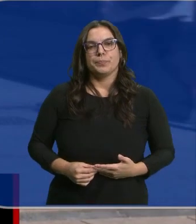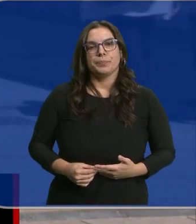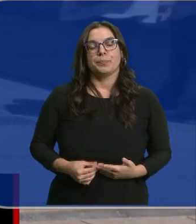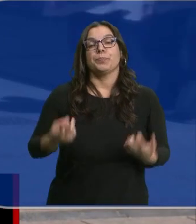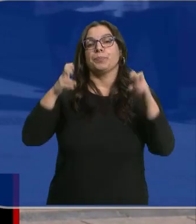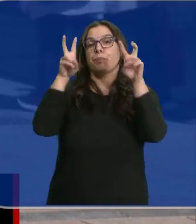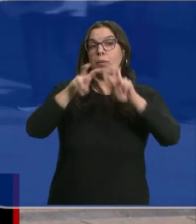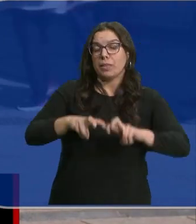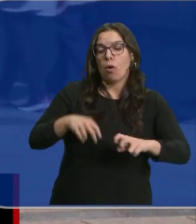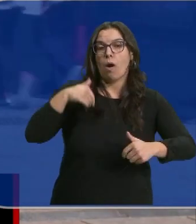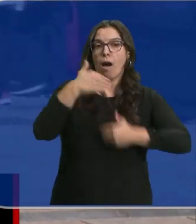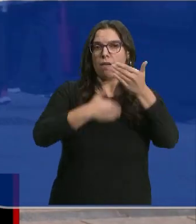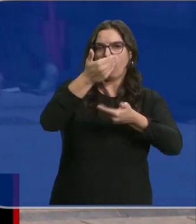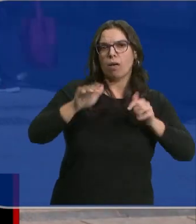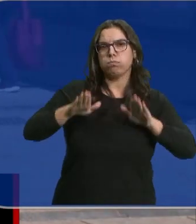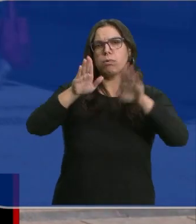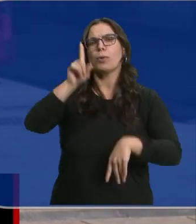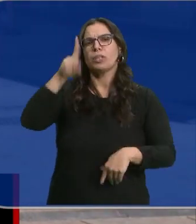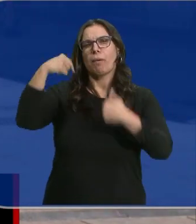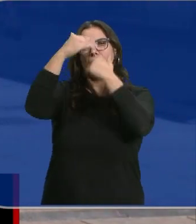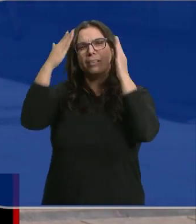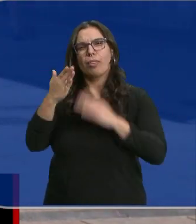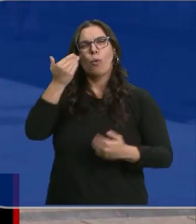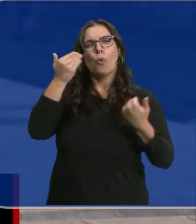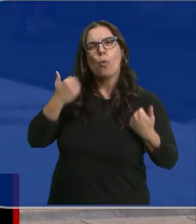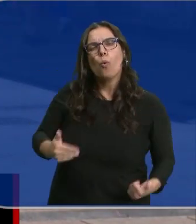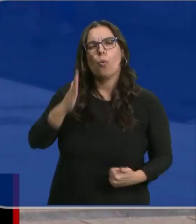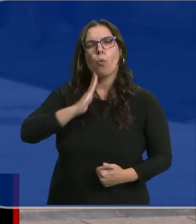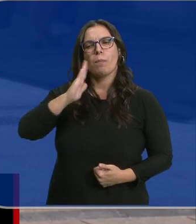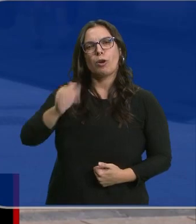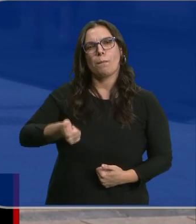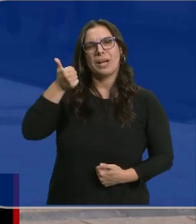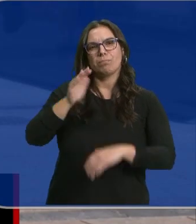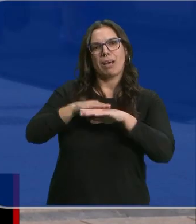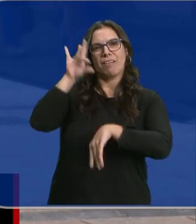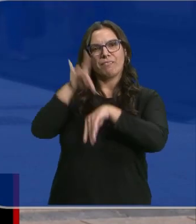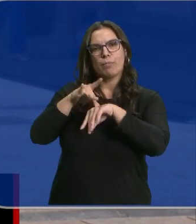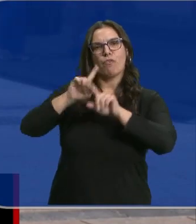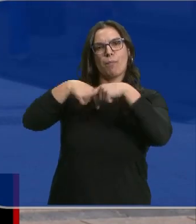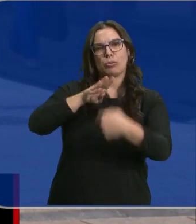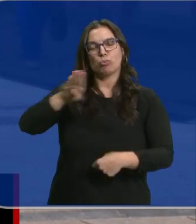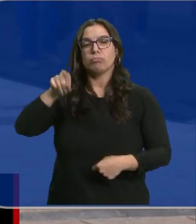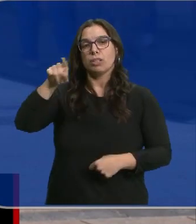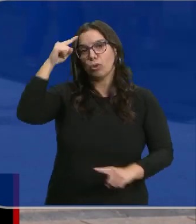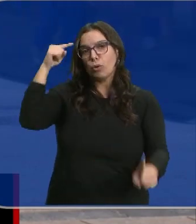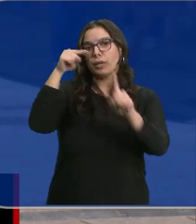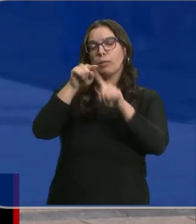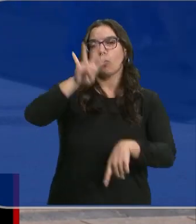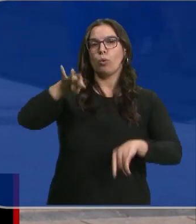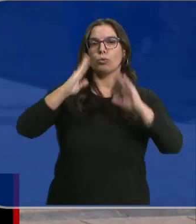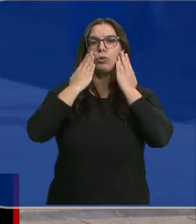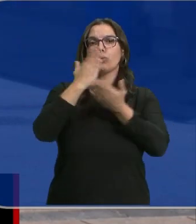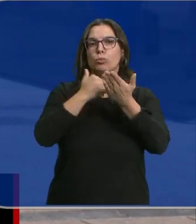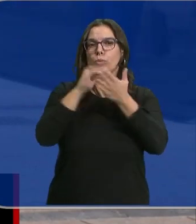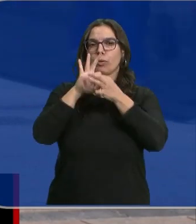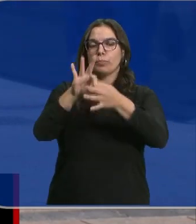Avanzar en la investigación, pero también en un trato más humano hacia el paciente y su familia son los principales objetivos del cuarto Congreso Autonómico